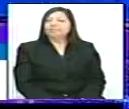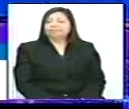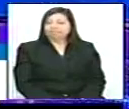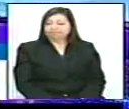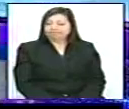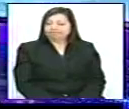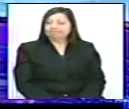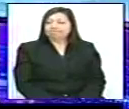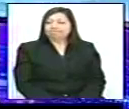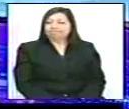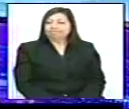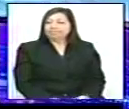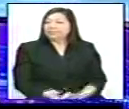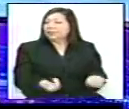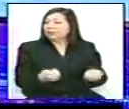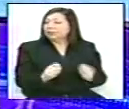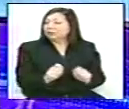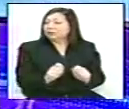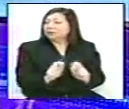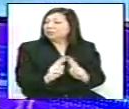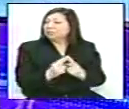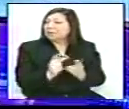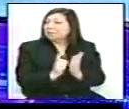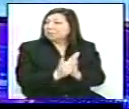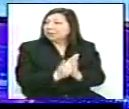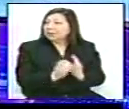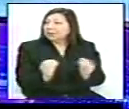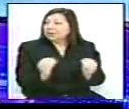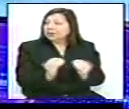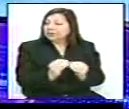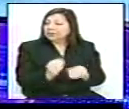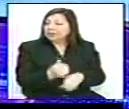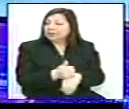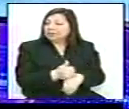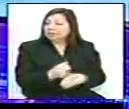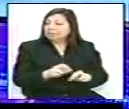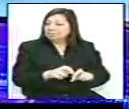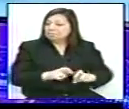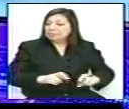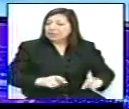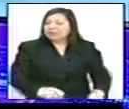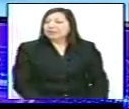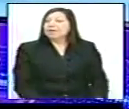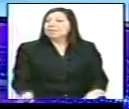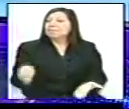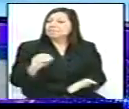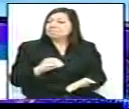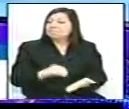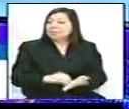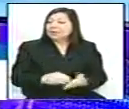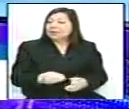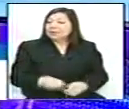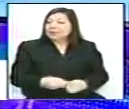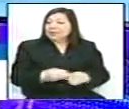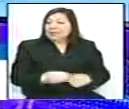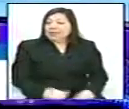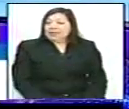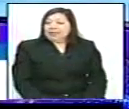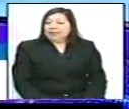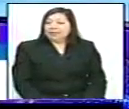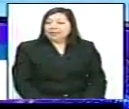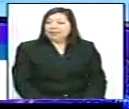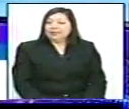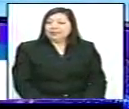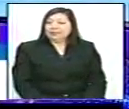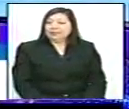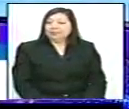10 con 56 minutos, se suspende entonces brevemente la sesión del Pleno. En unos momentos vamos a volver al hemiciclo principal.